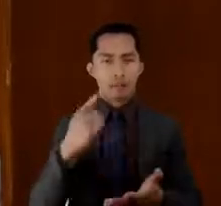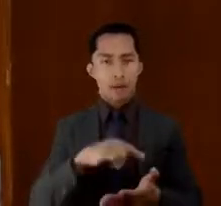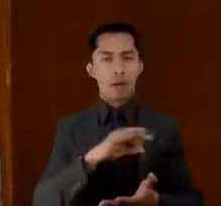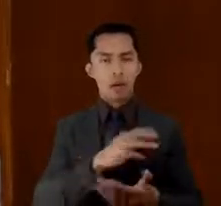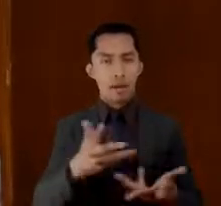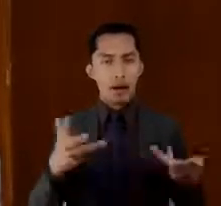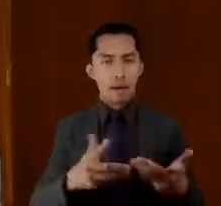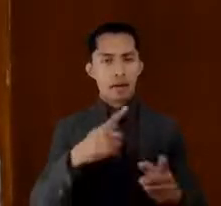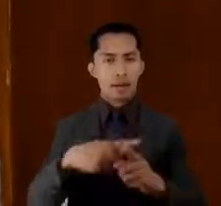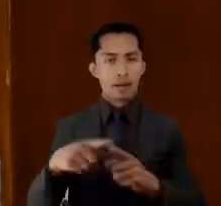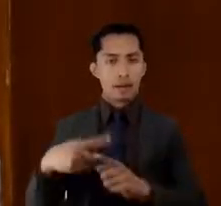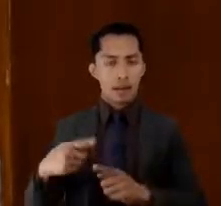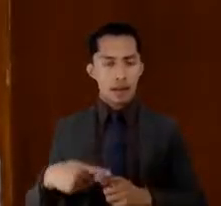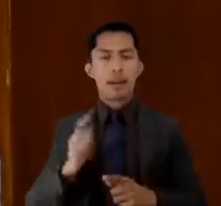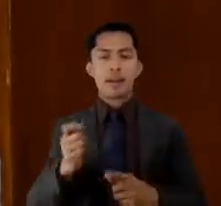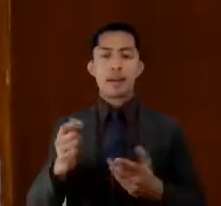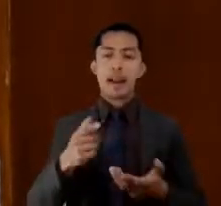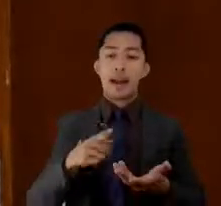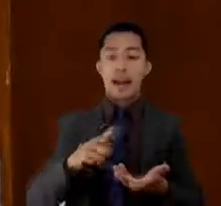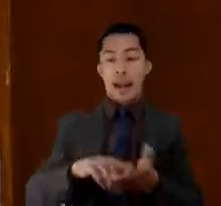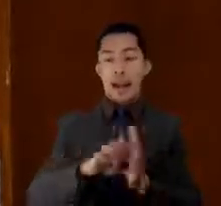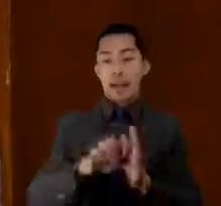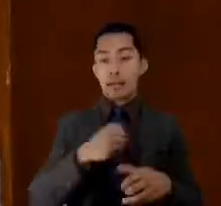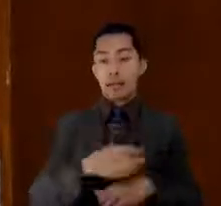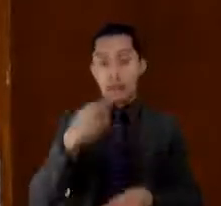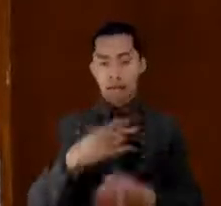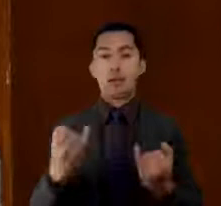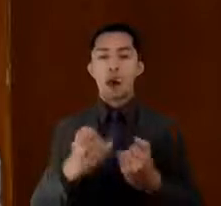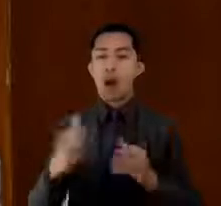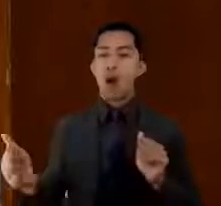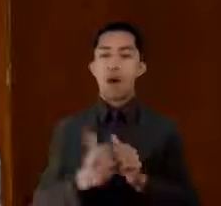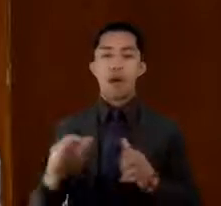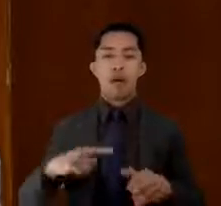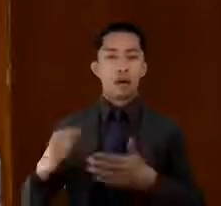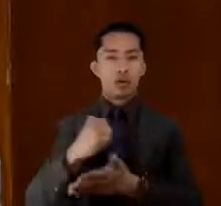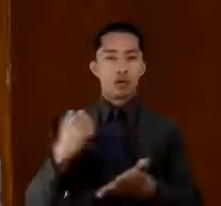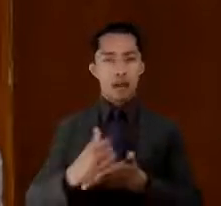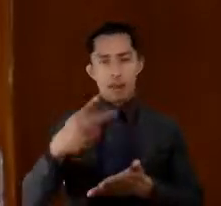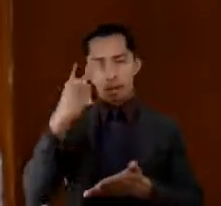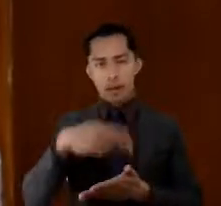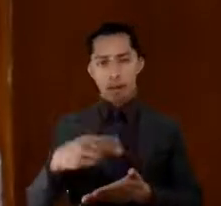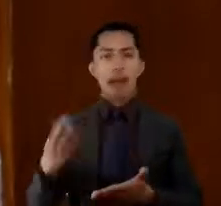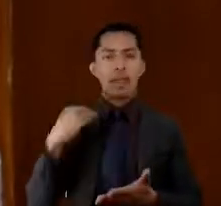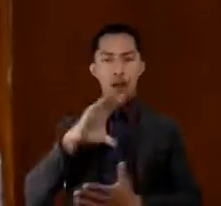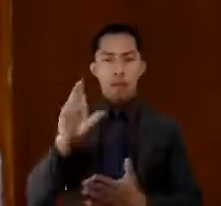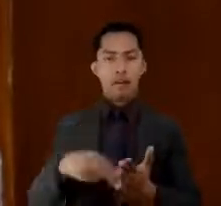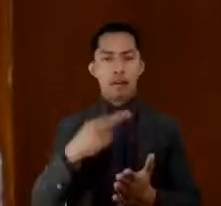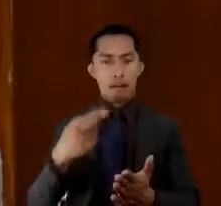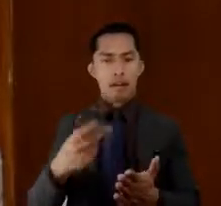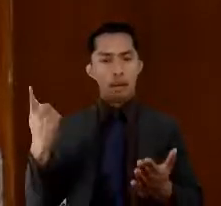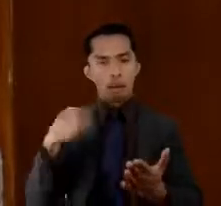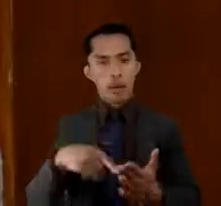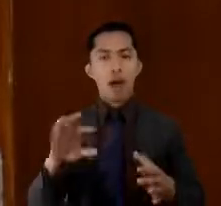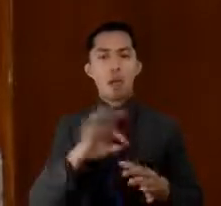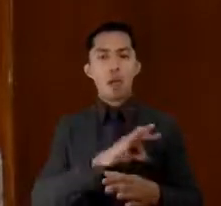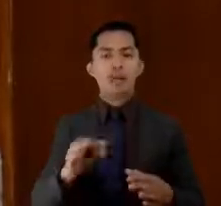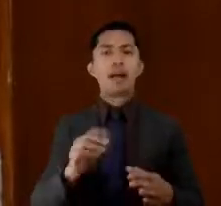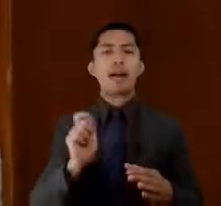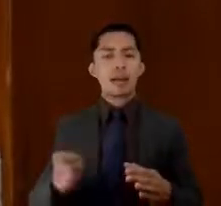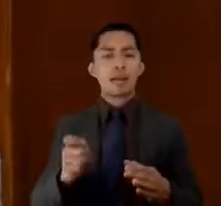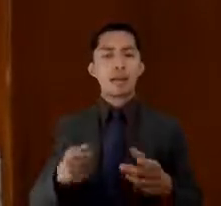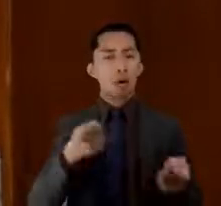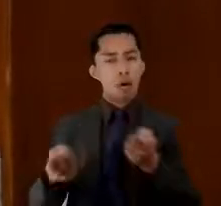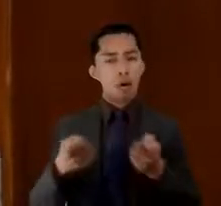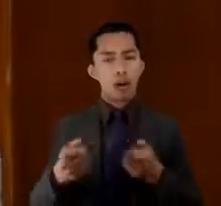implementación de acciones, nuestra entidad, por ejemplo, junto con el Gobierno de la Ciudad de México, firmó un convenio de coordinación para impulsar el manejo